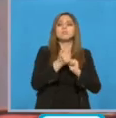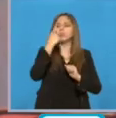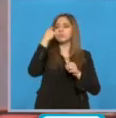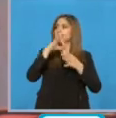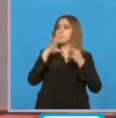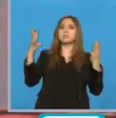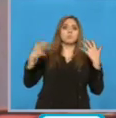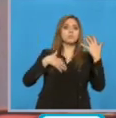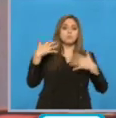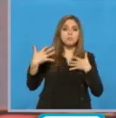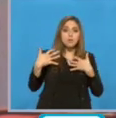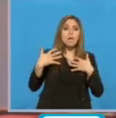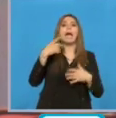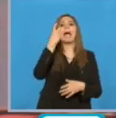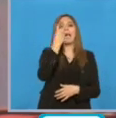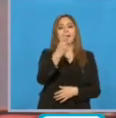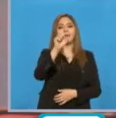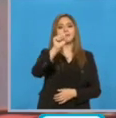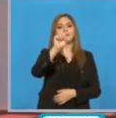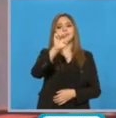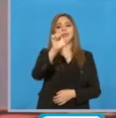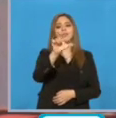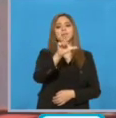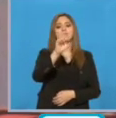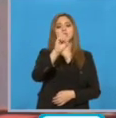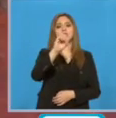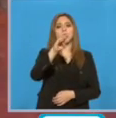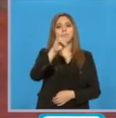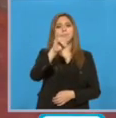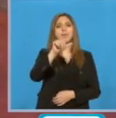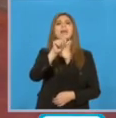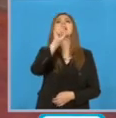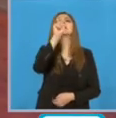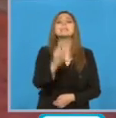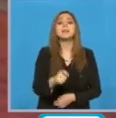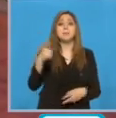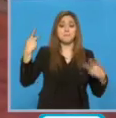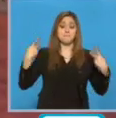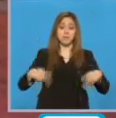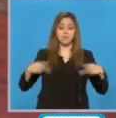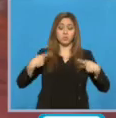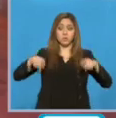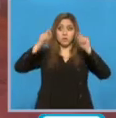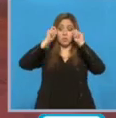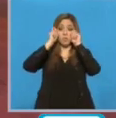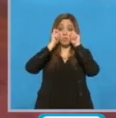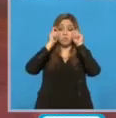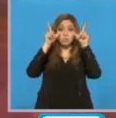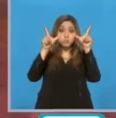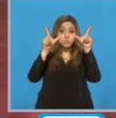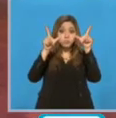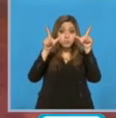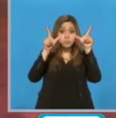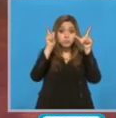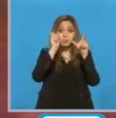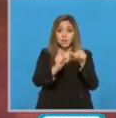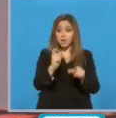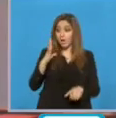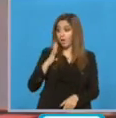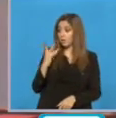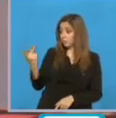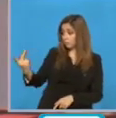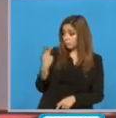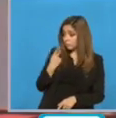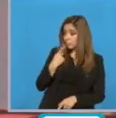pues la sexomnia, pues es esta idea de que la gente se levanta, aparentemente, y si tiene una pareja, pues la